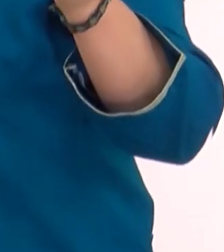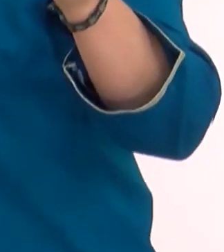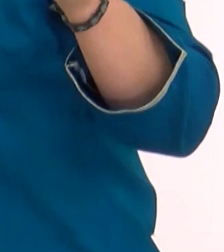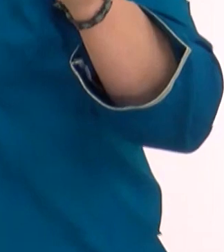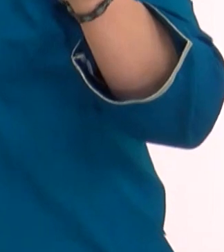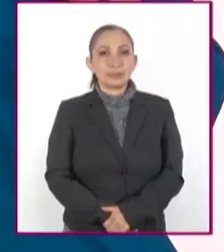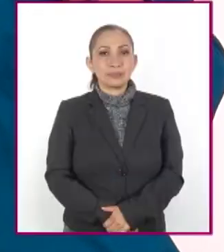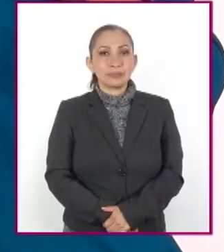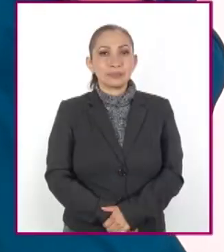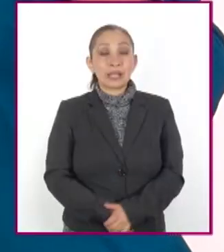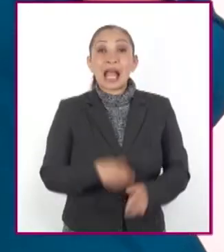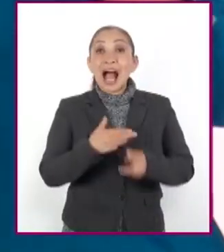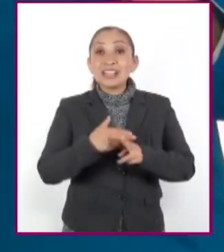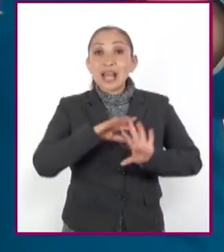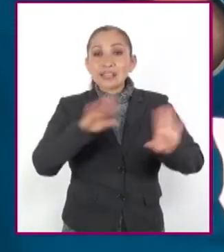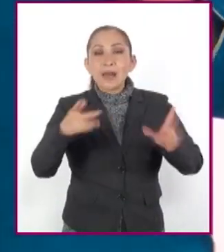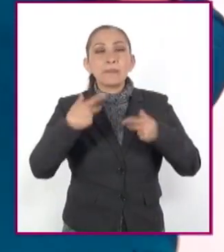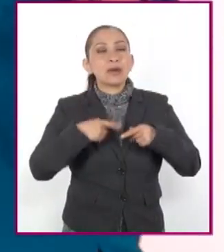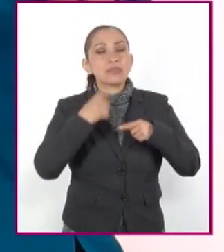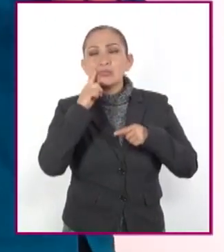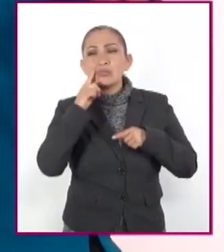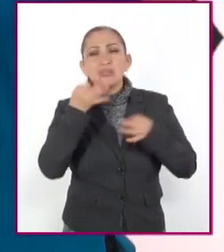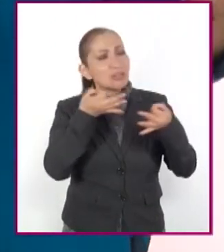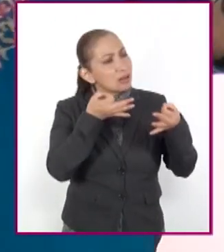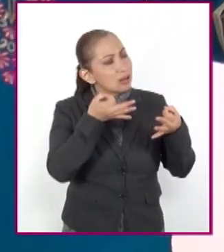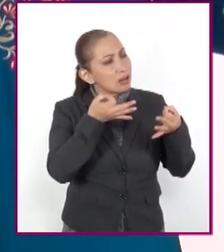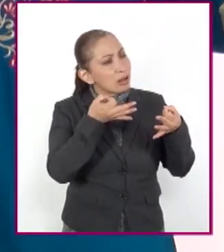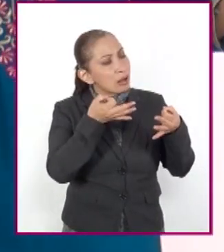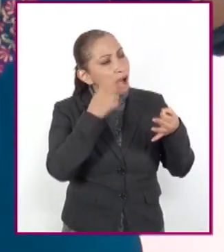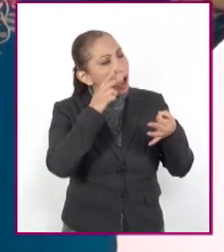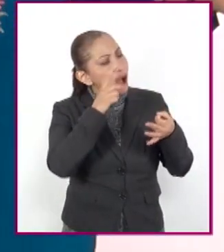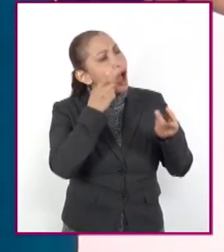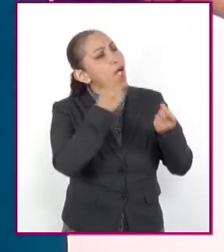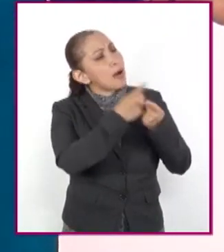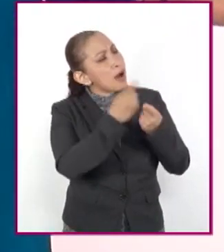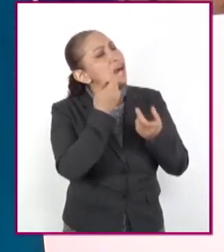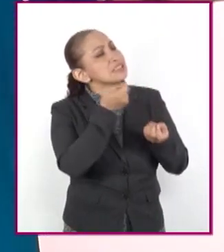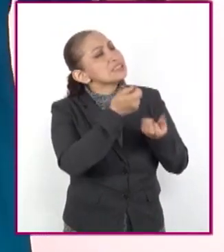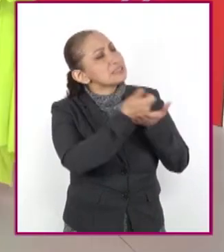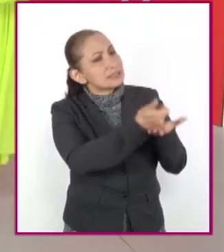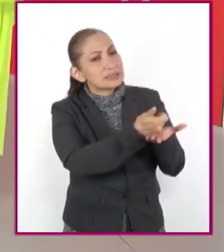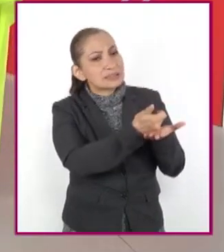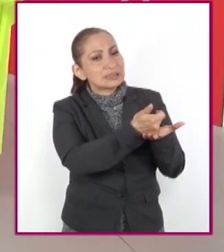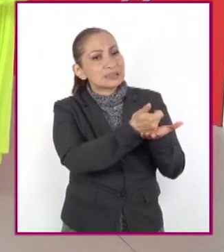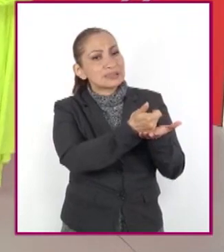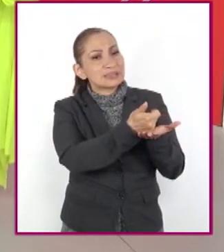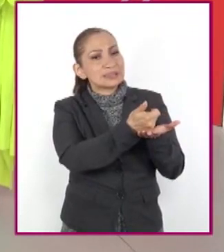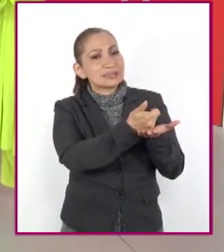Hasta que finalmente alguien la percibe y llega para ayudarle.